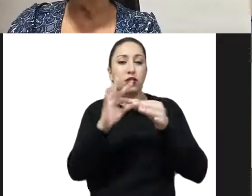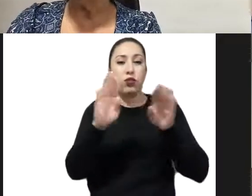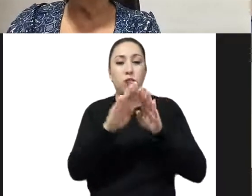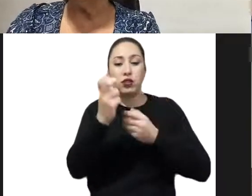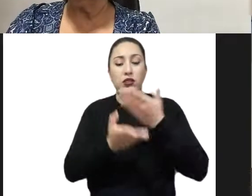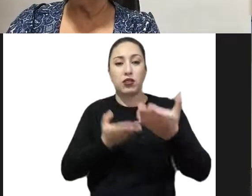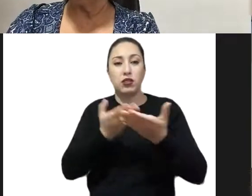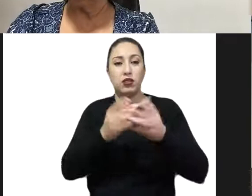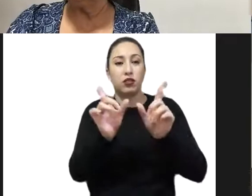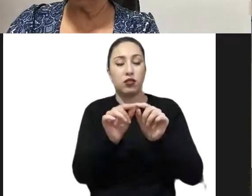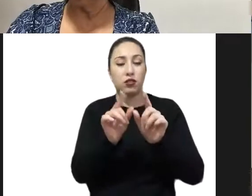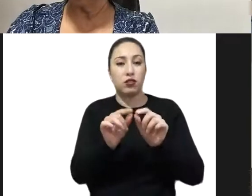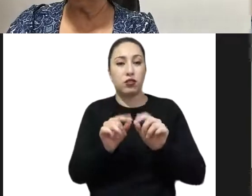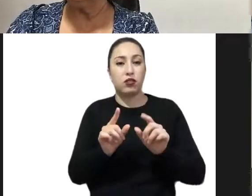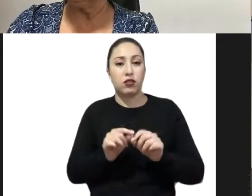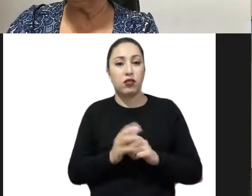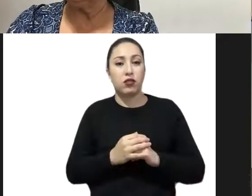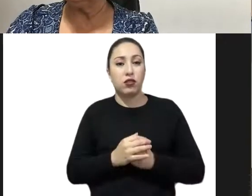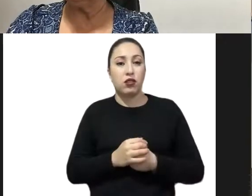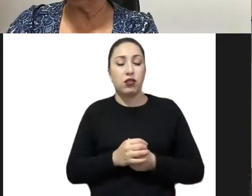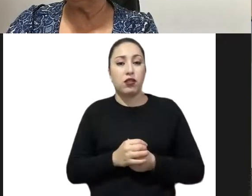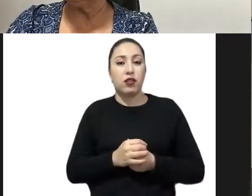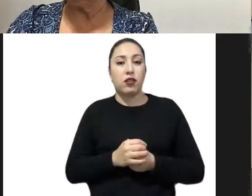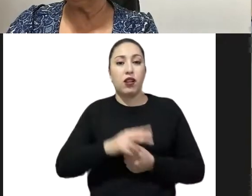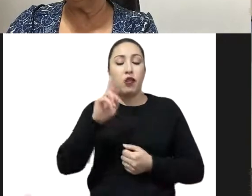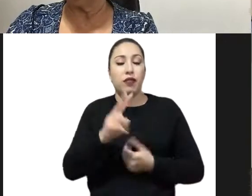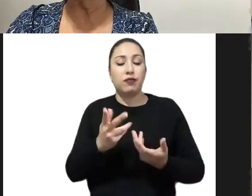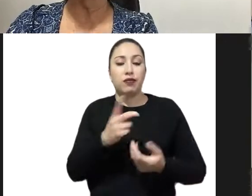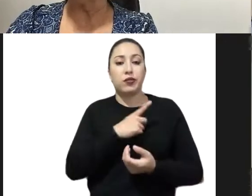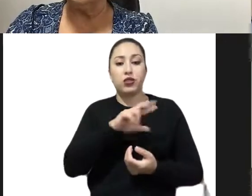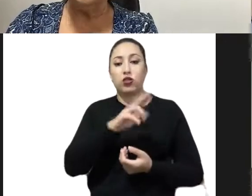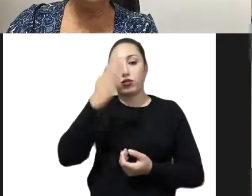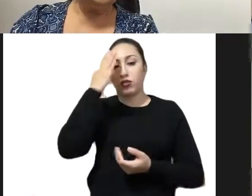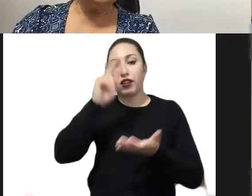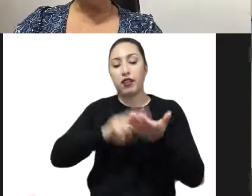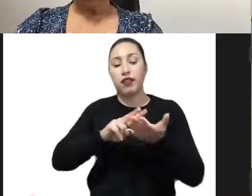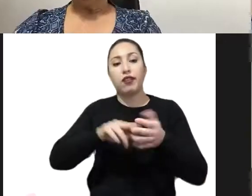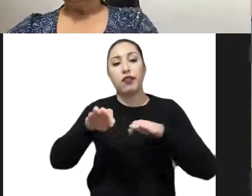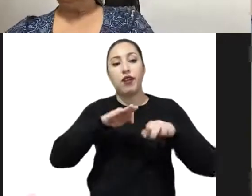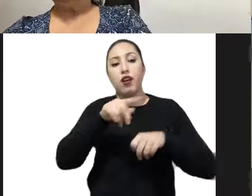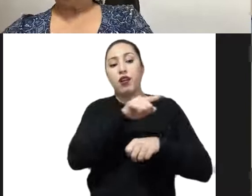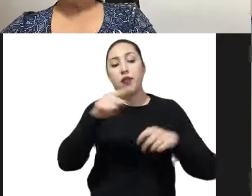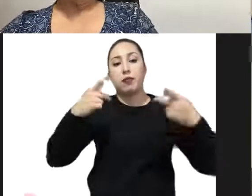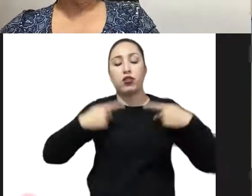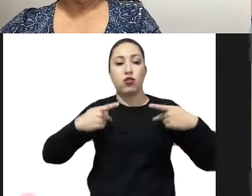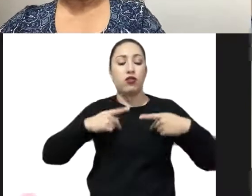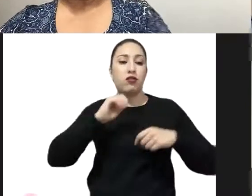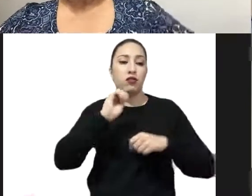en el resumen de esta iniciativa, pues revaloriza la función que desempeñan hacer los encargados de la educación de niñas, niños y